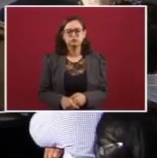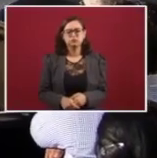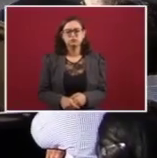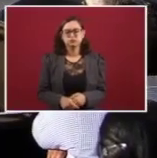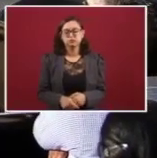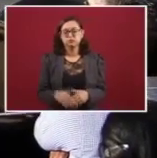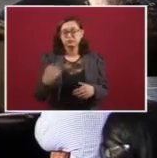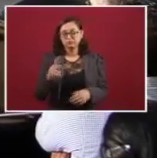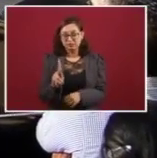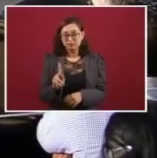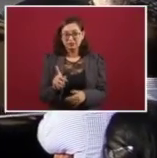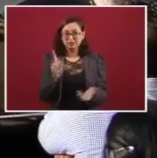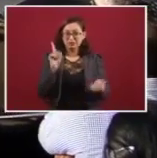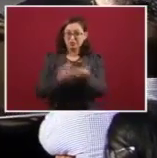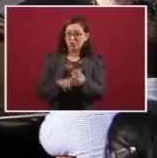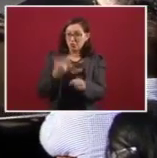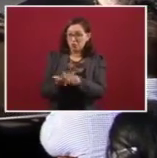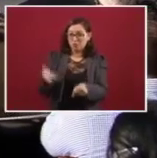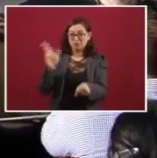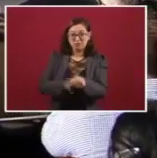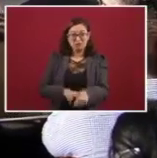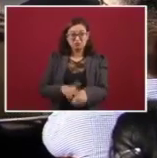ese equipo y esa medicina,